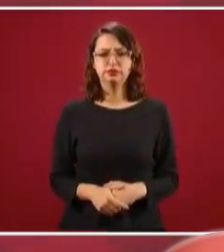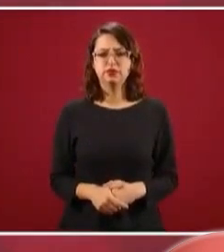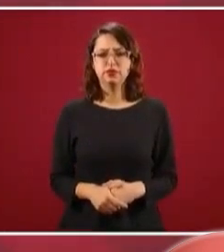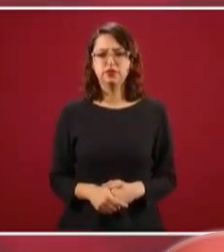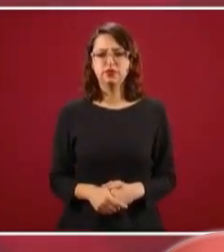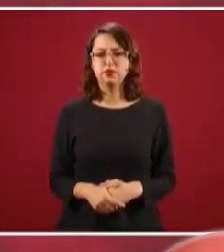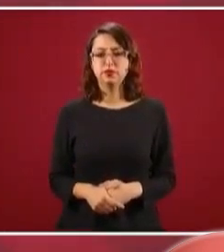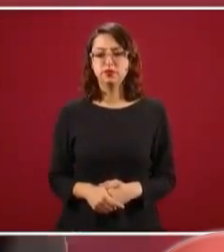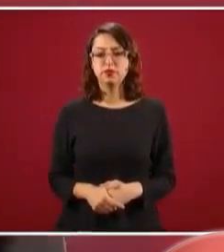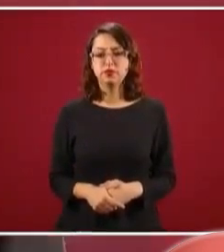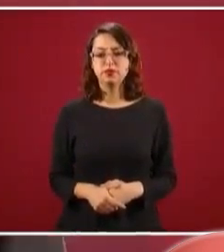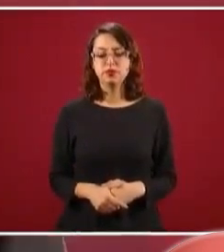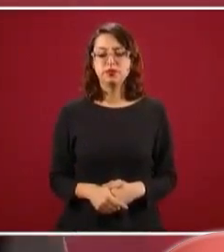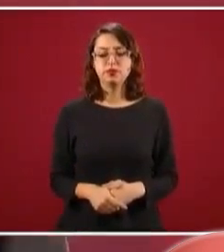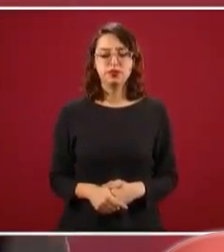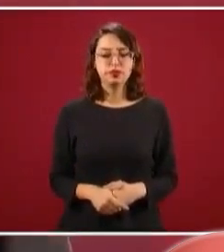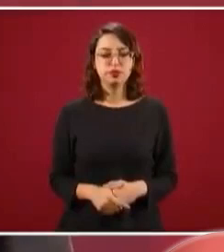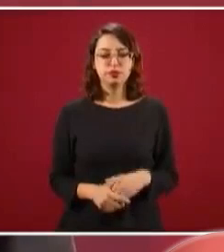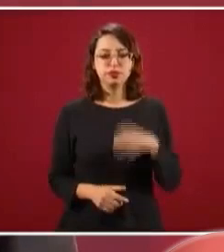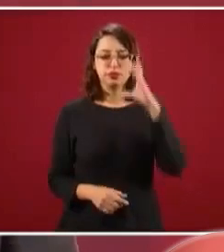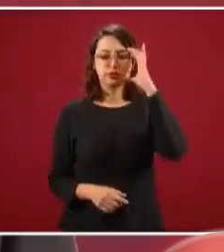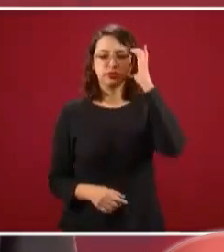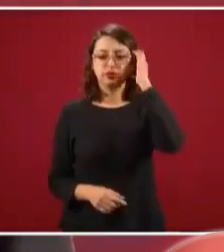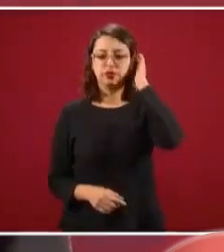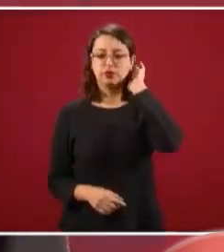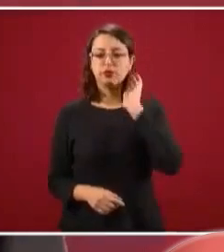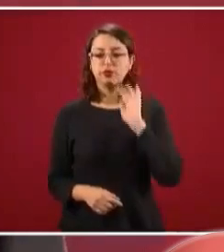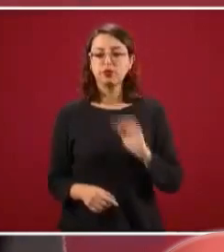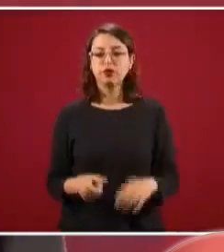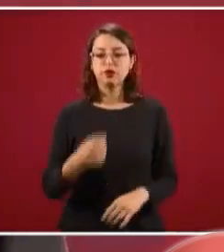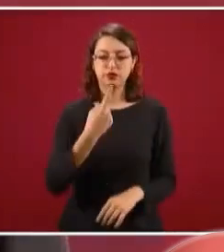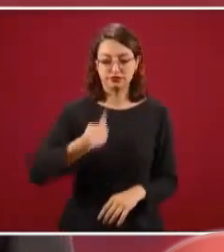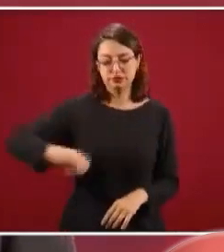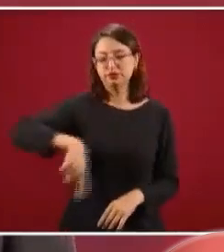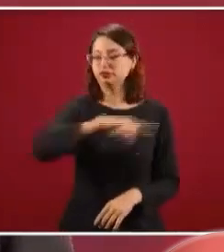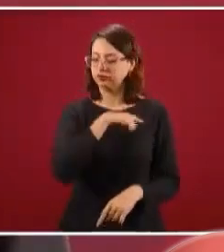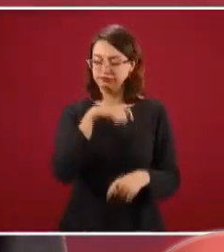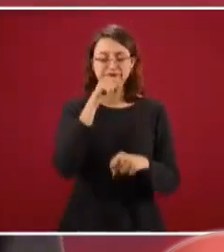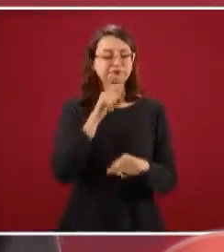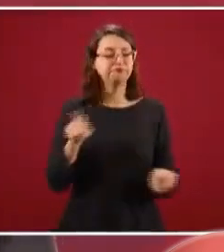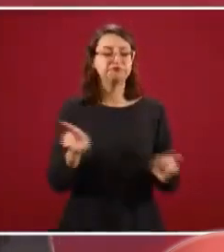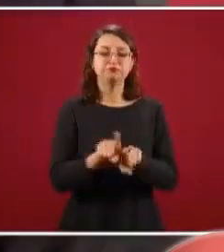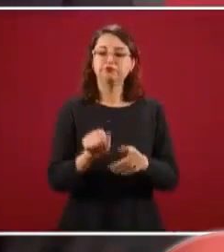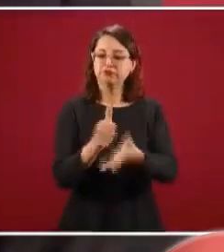estar nosotros ayudando en todo,